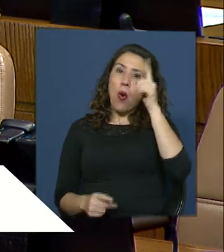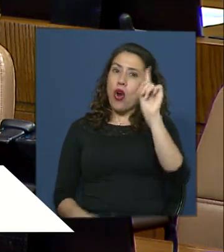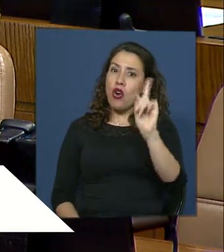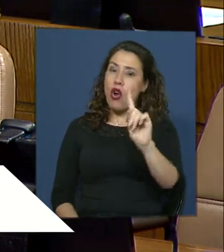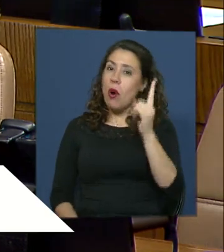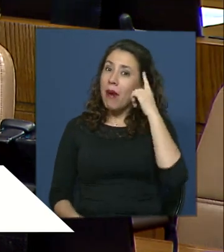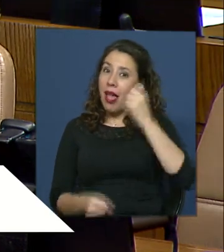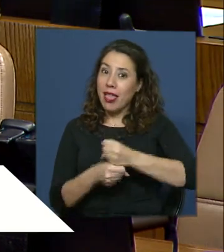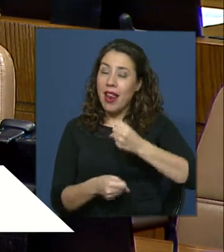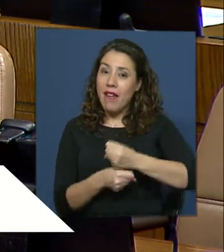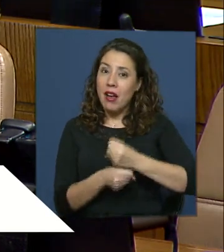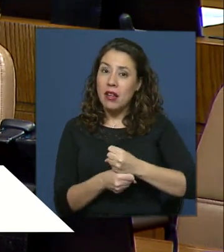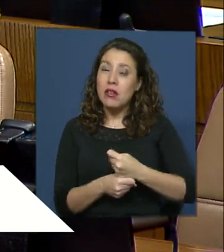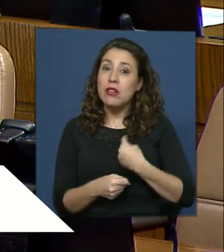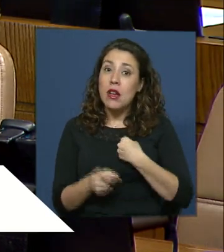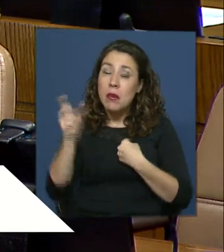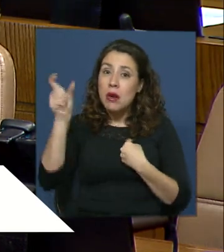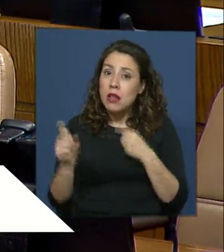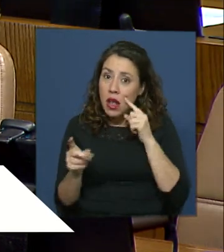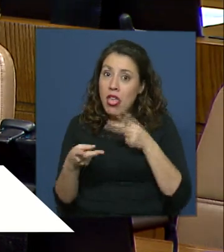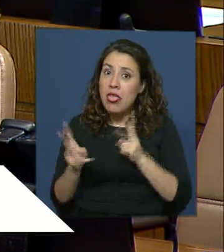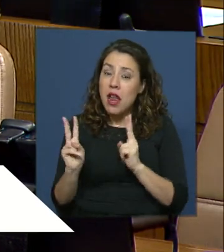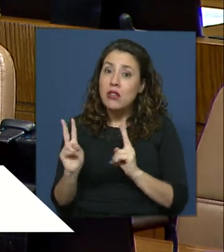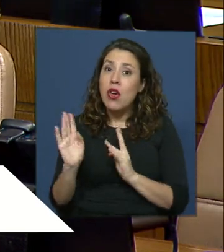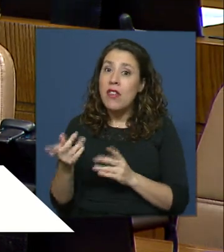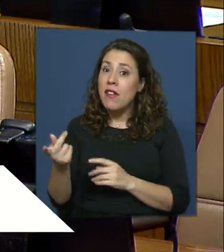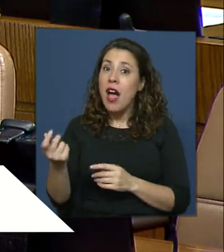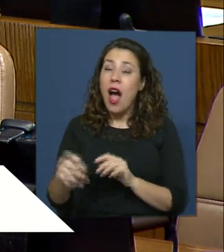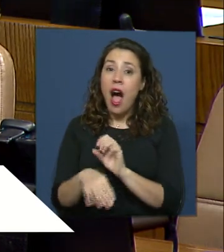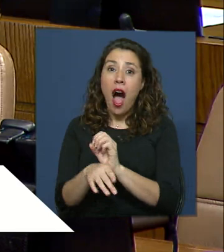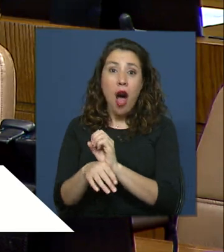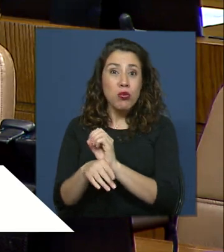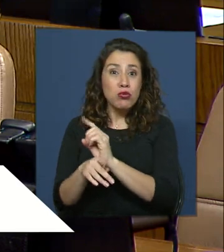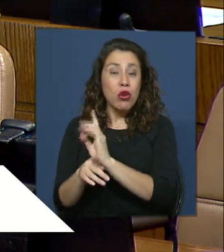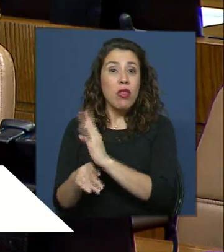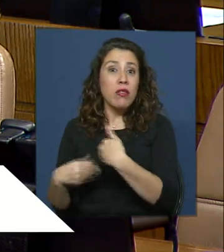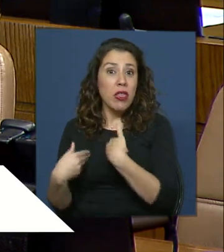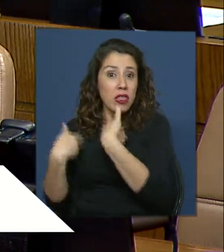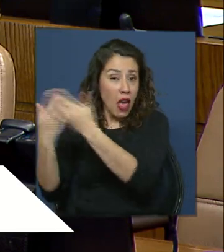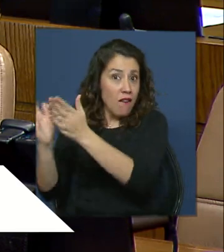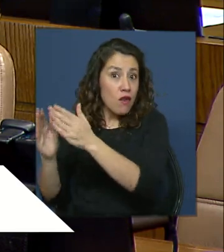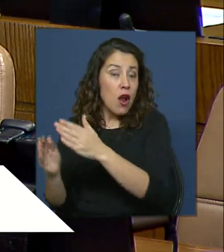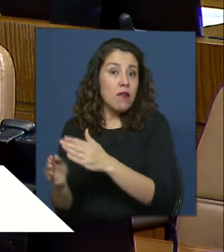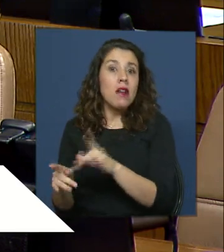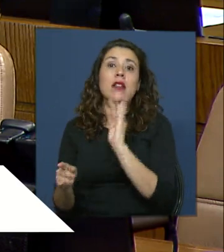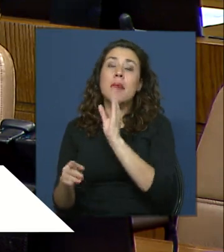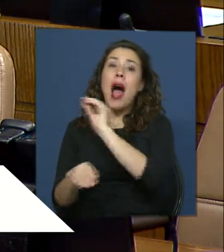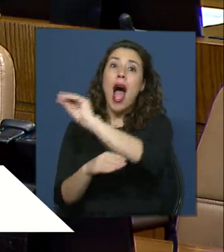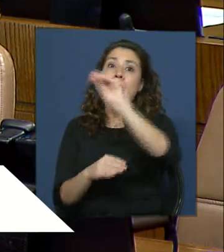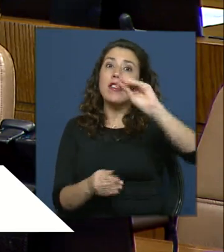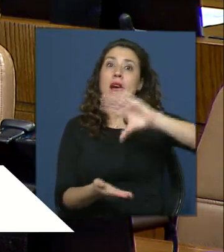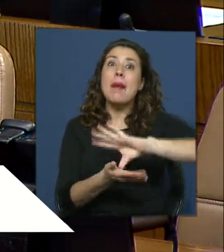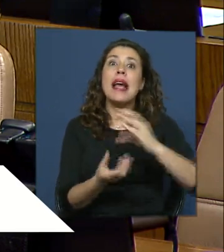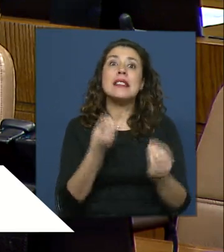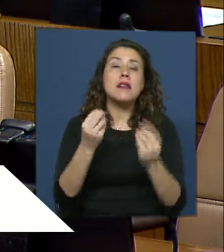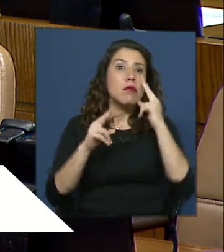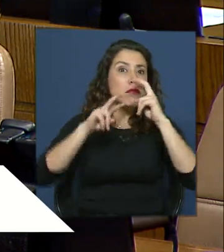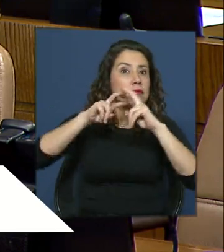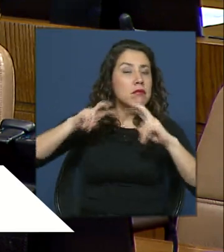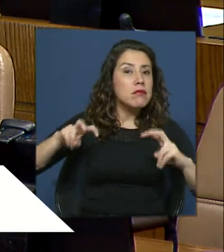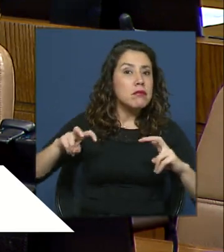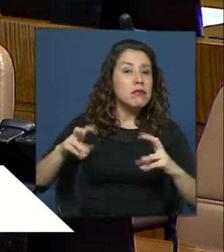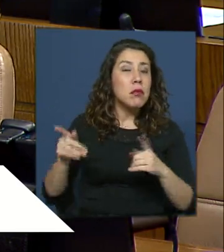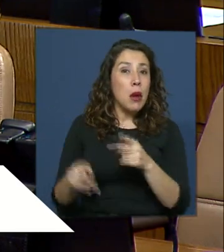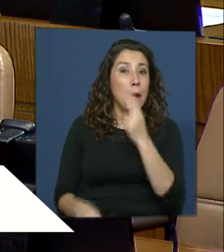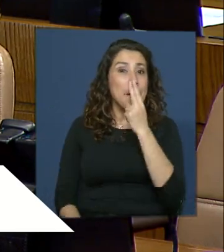Entonces, efectivamente, él tiene el derecho a que no solamente le devuelvan el vehículo, sino que además que pongamos en alerta al país lo que está ocurriendo. Porque esto que